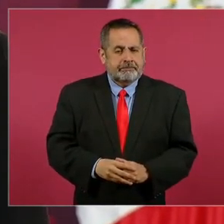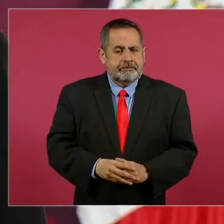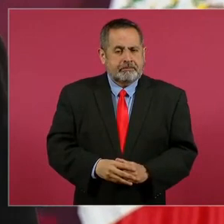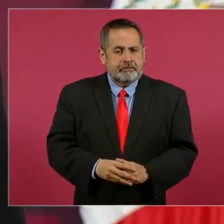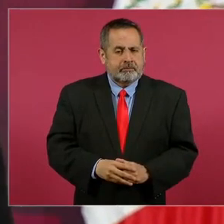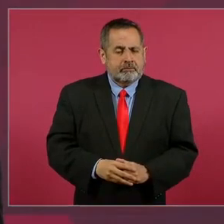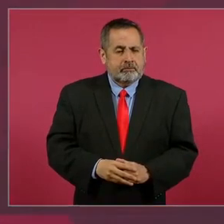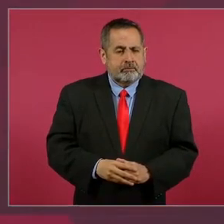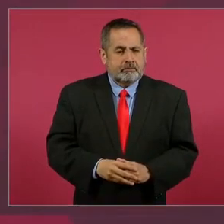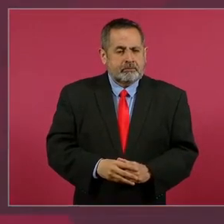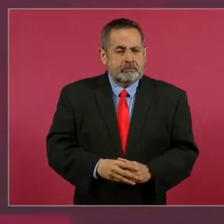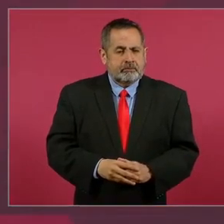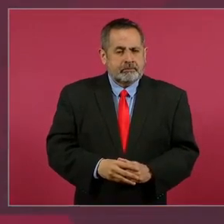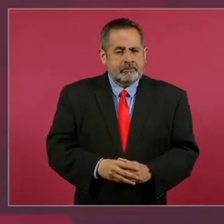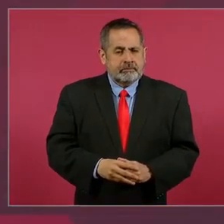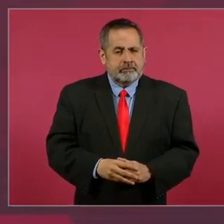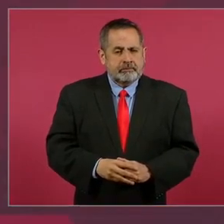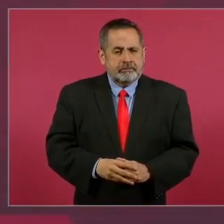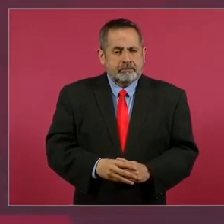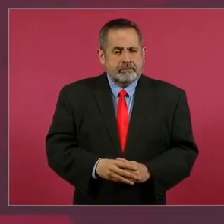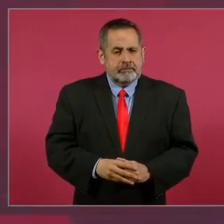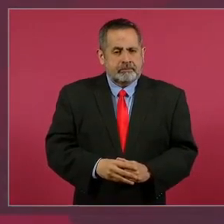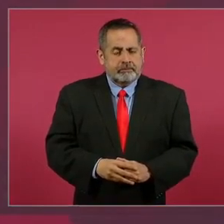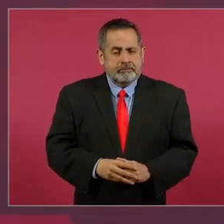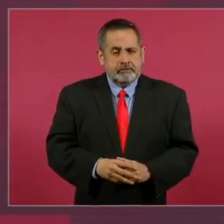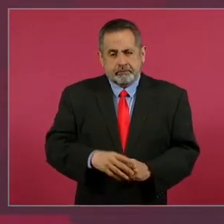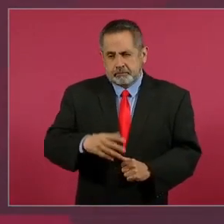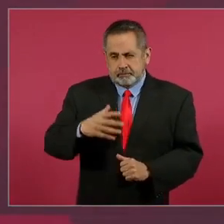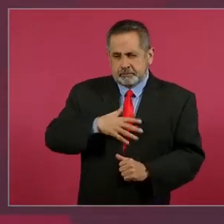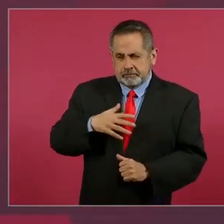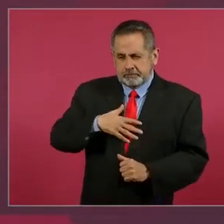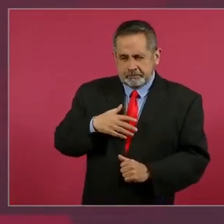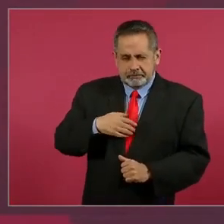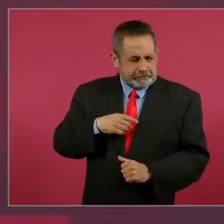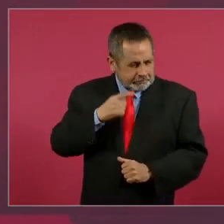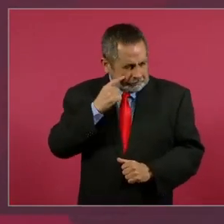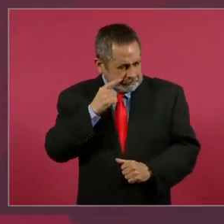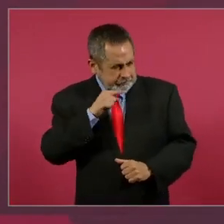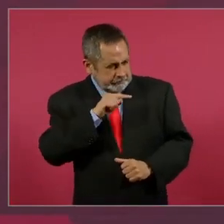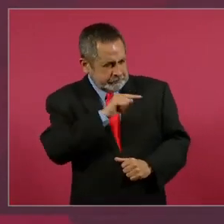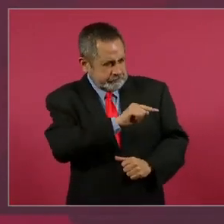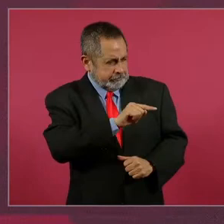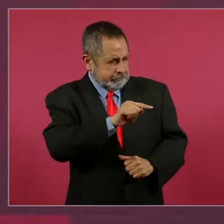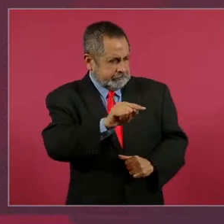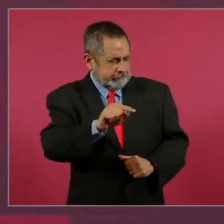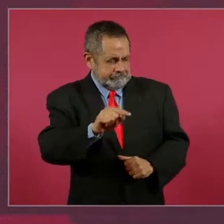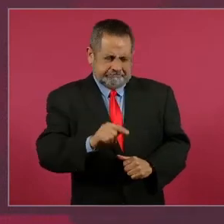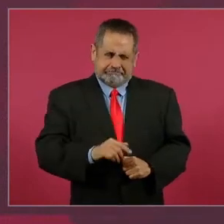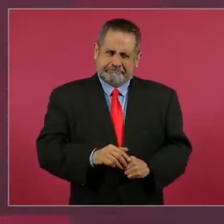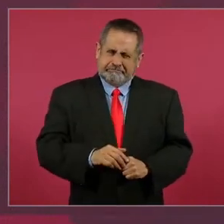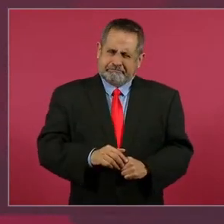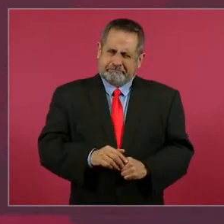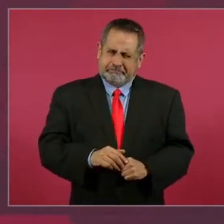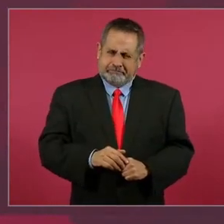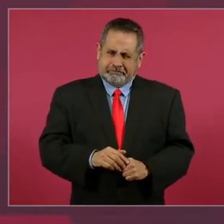yo veo que los que están optando por la